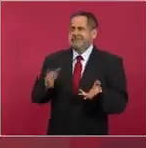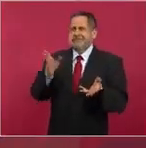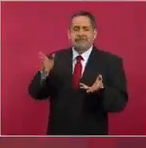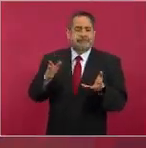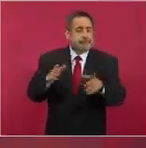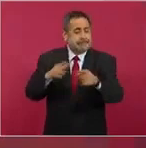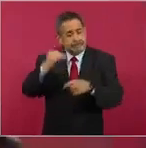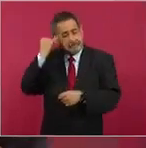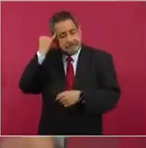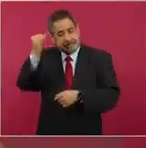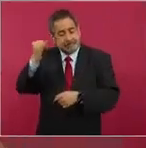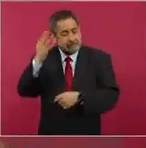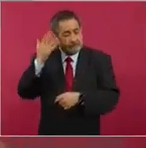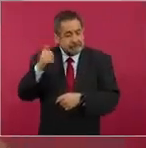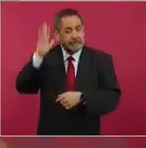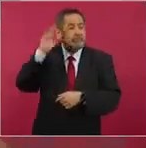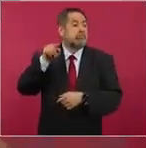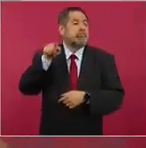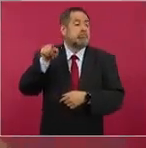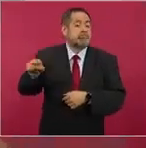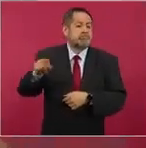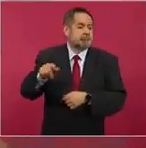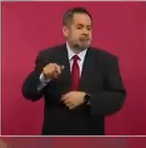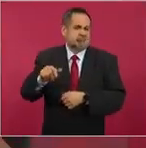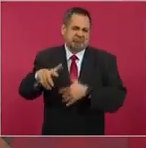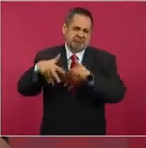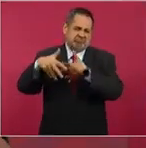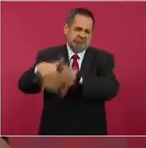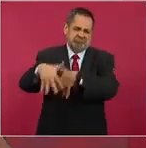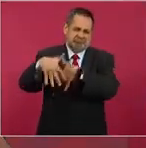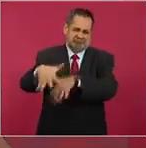que en ese entonces era el ejército más poderoso del mundo